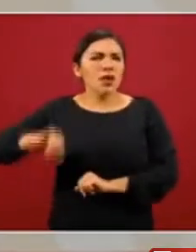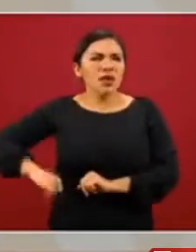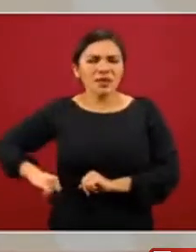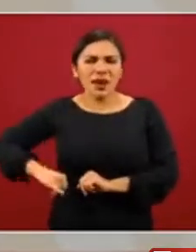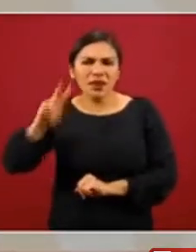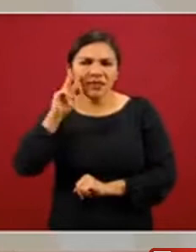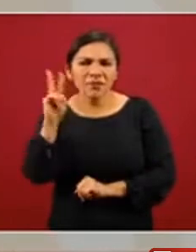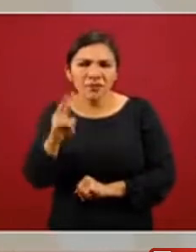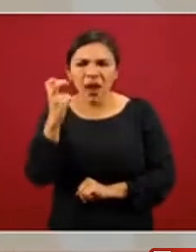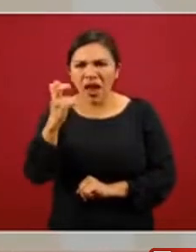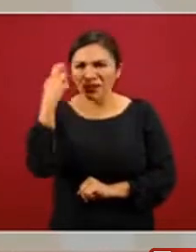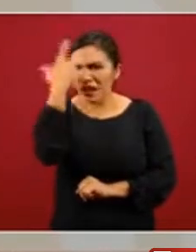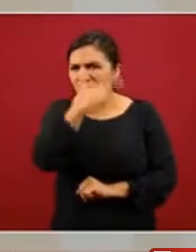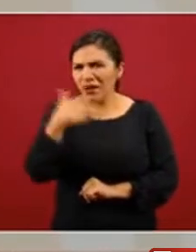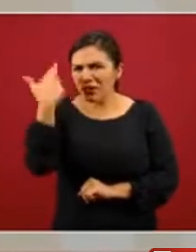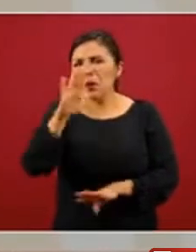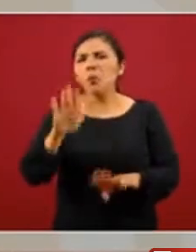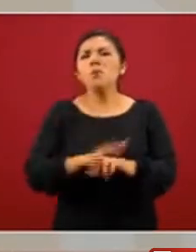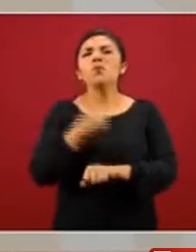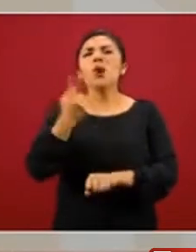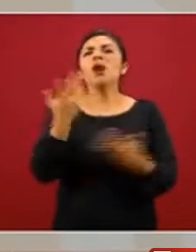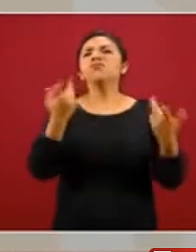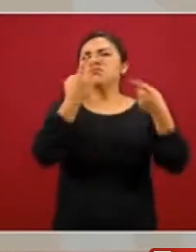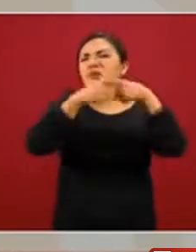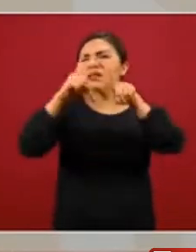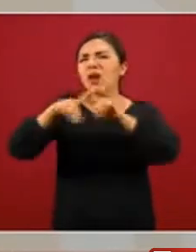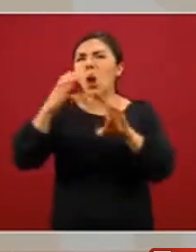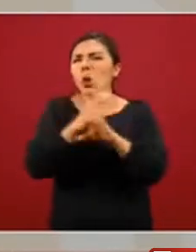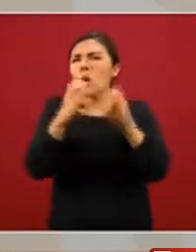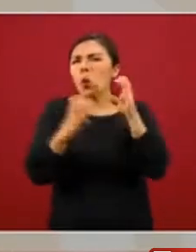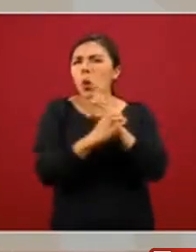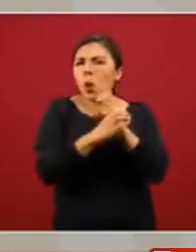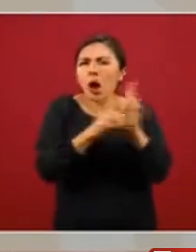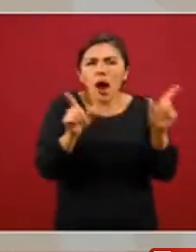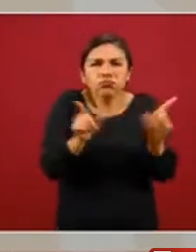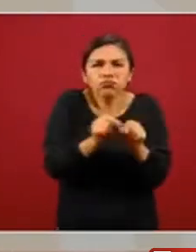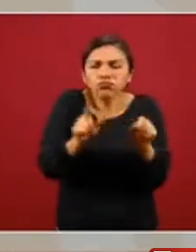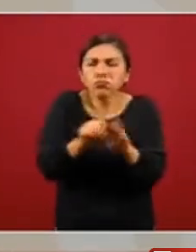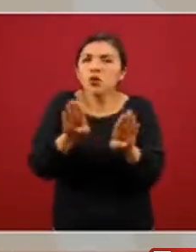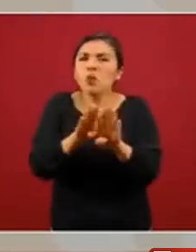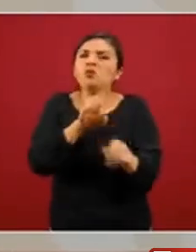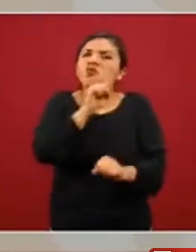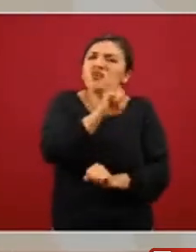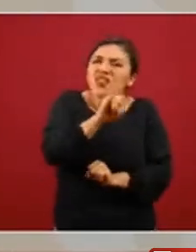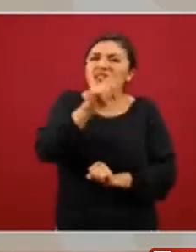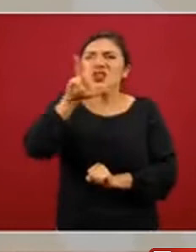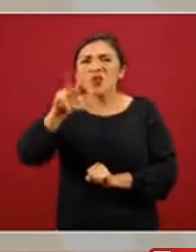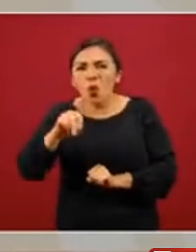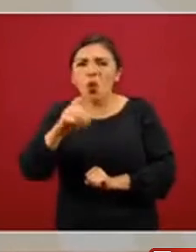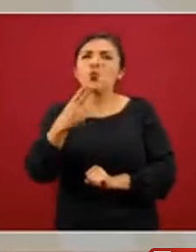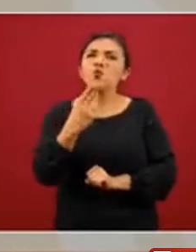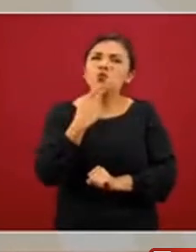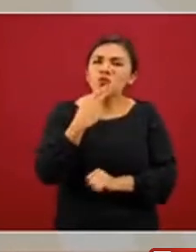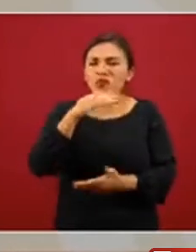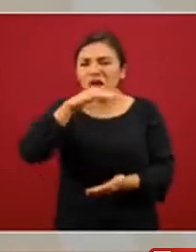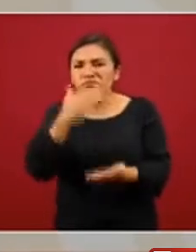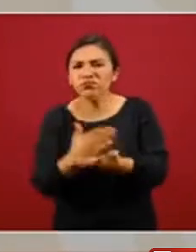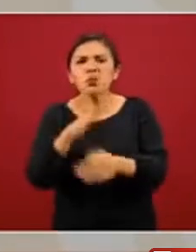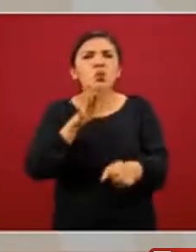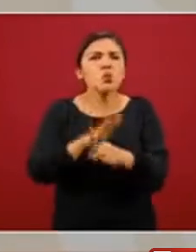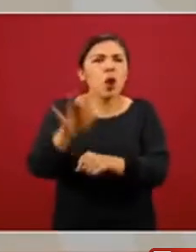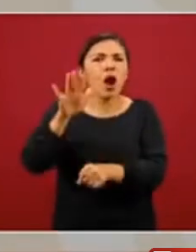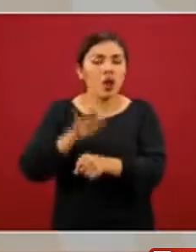guía porque los distintos detalles que presenta y los pros, los contras, las limitaciones,